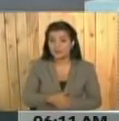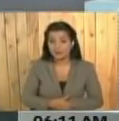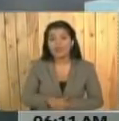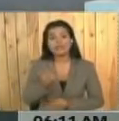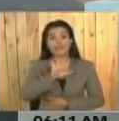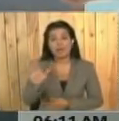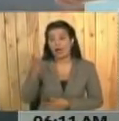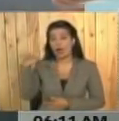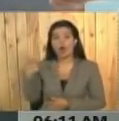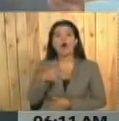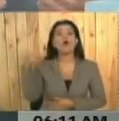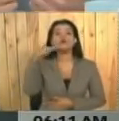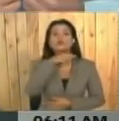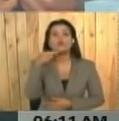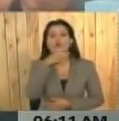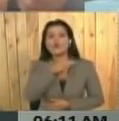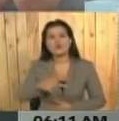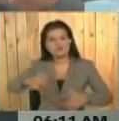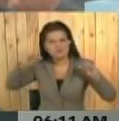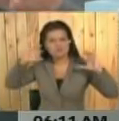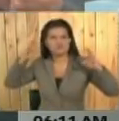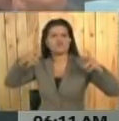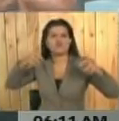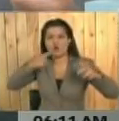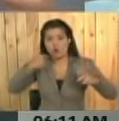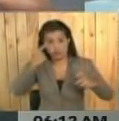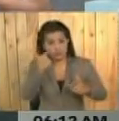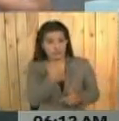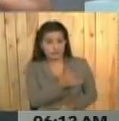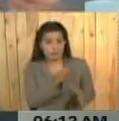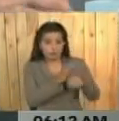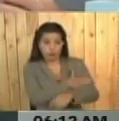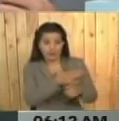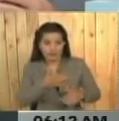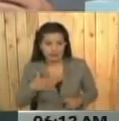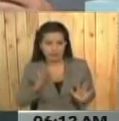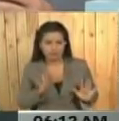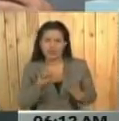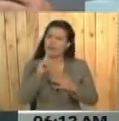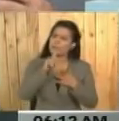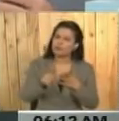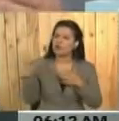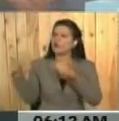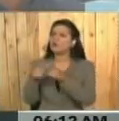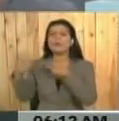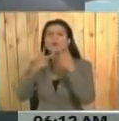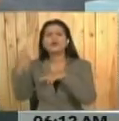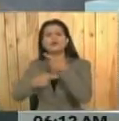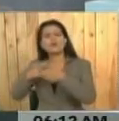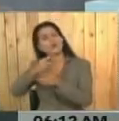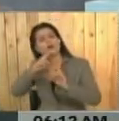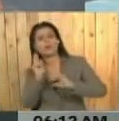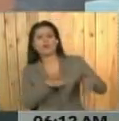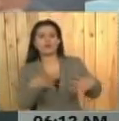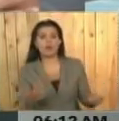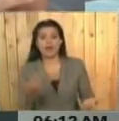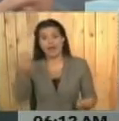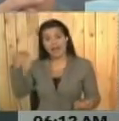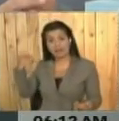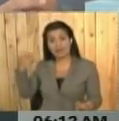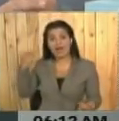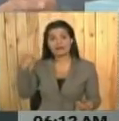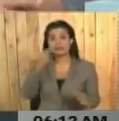octubre rojo entonces en lo político Cuál va a ser la respuesta de la fuerza Revolucionaria para este mes de octubre si fue pueblo en la calle